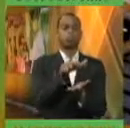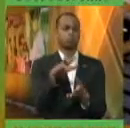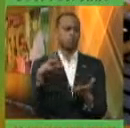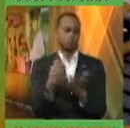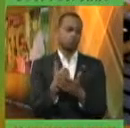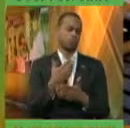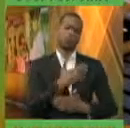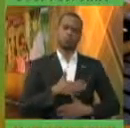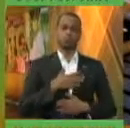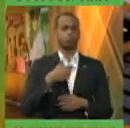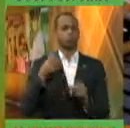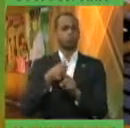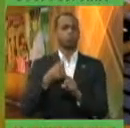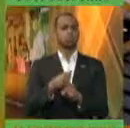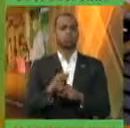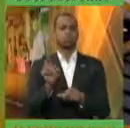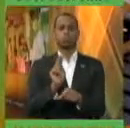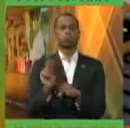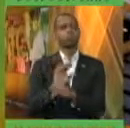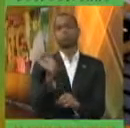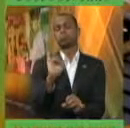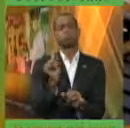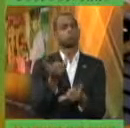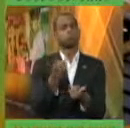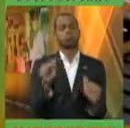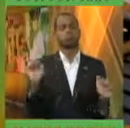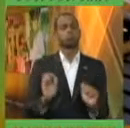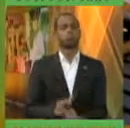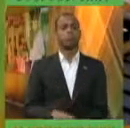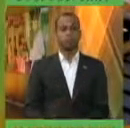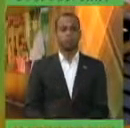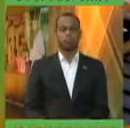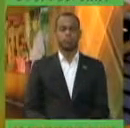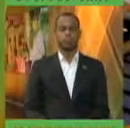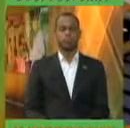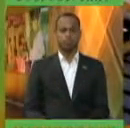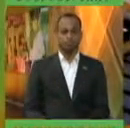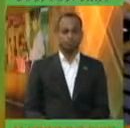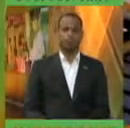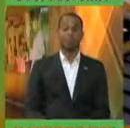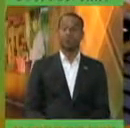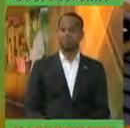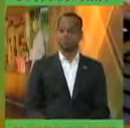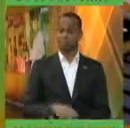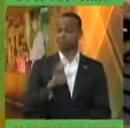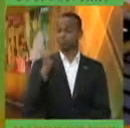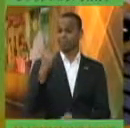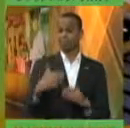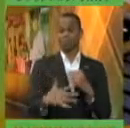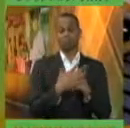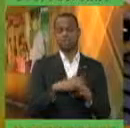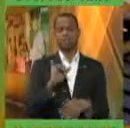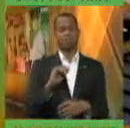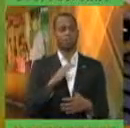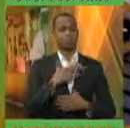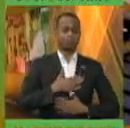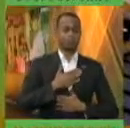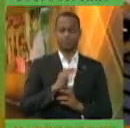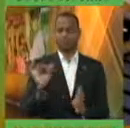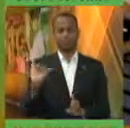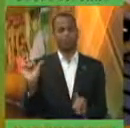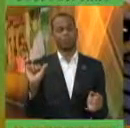y hacer uso de la playa como en cualquier otra personas que quedarse en la playa donde como cualquiera exactamente